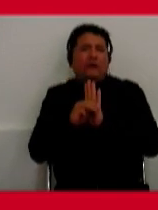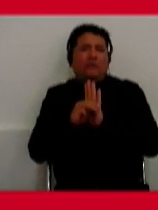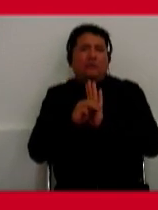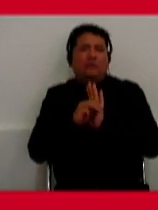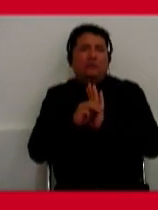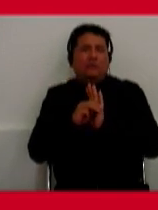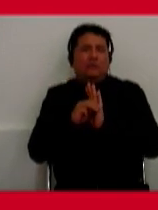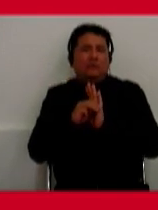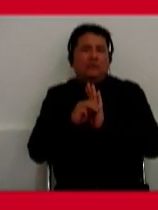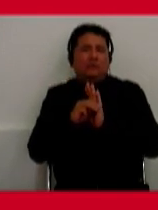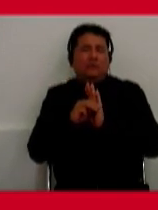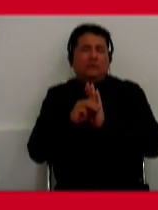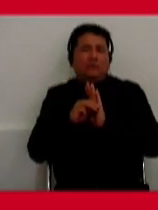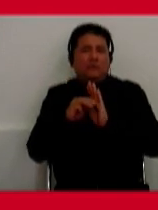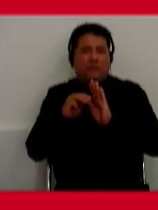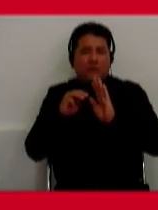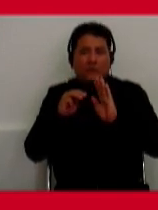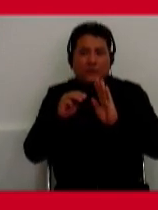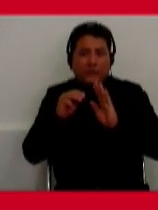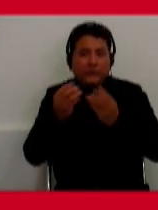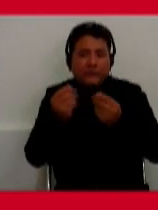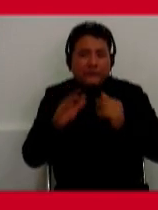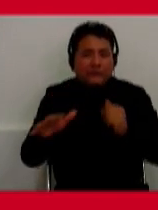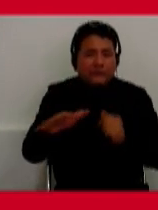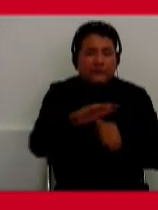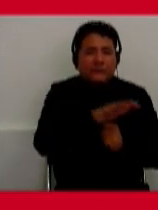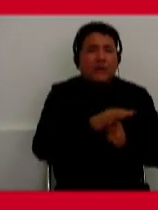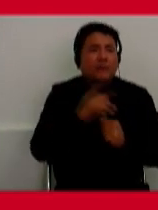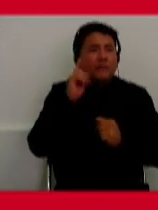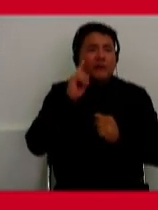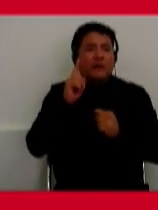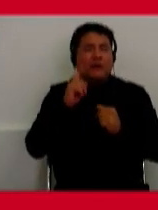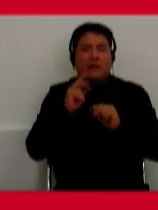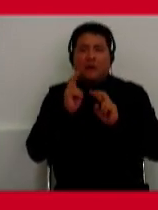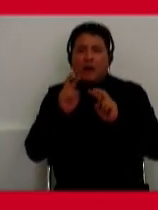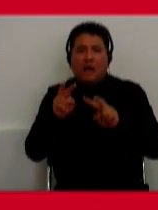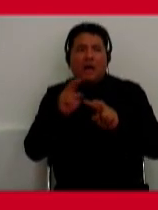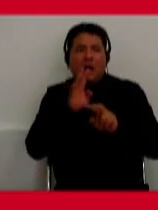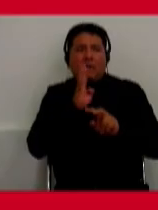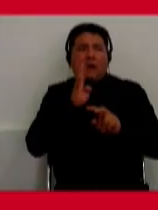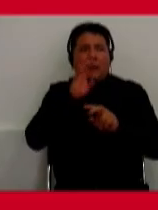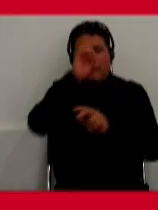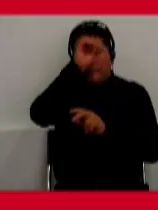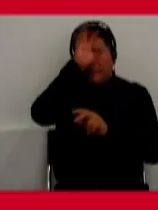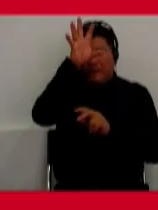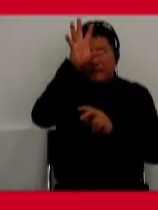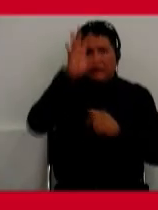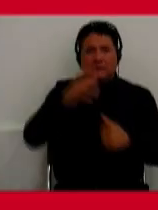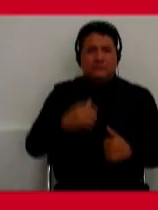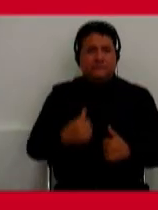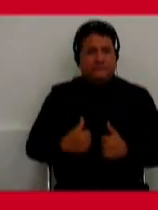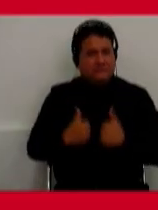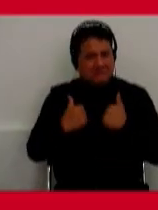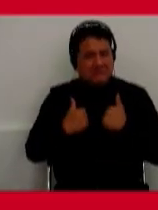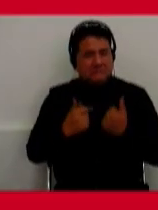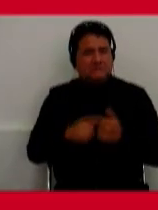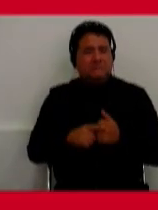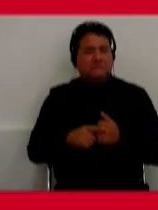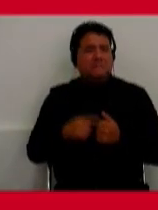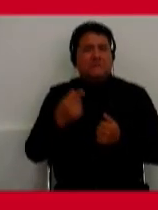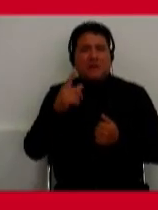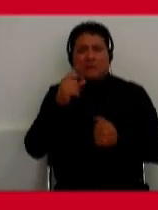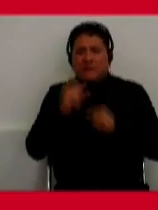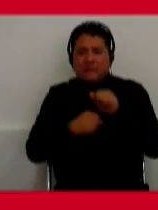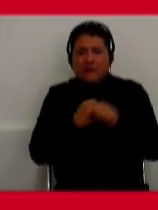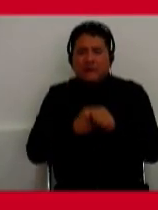Bayes solo habla de la vida de la mina, donde hablaba de a 5 años, 10 años y 20 años y 30